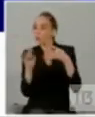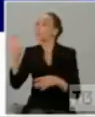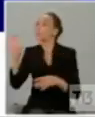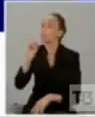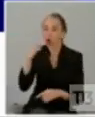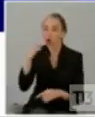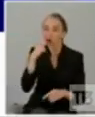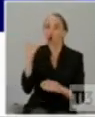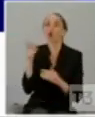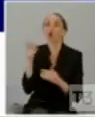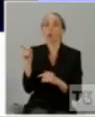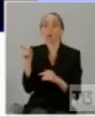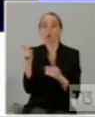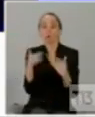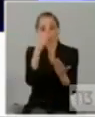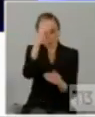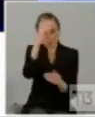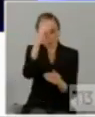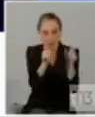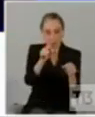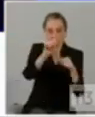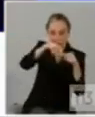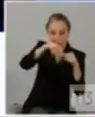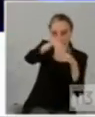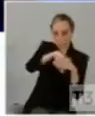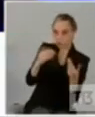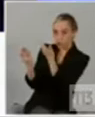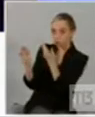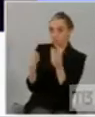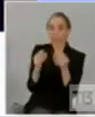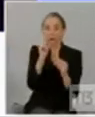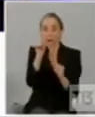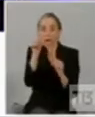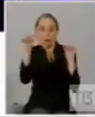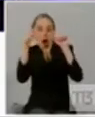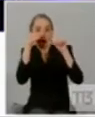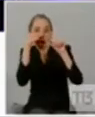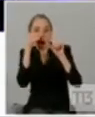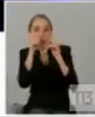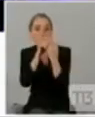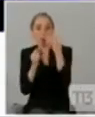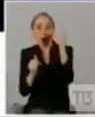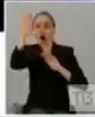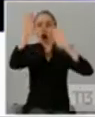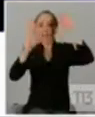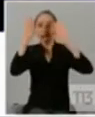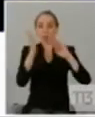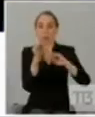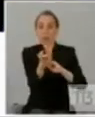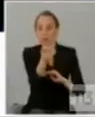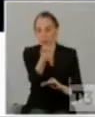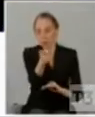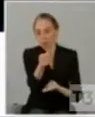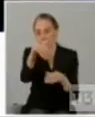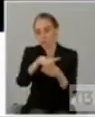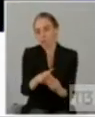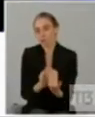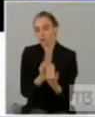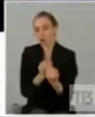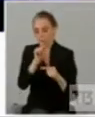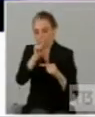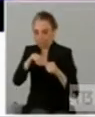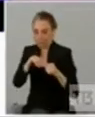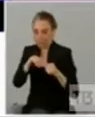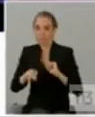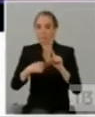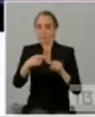es, ¿cómo le da confianza al elector? Que lo está mirando, ¿cierto? Son 4 candidatos que están pidiendo el voto para las próximas